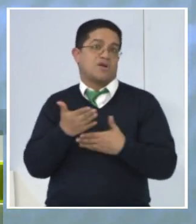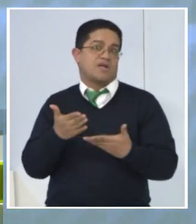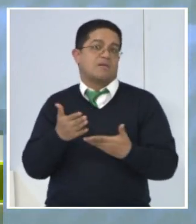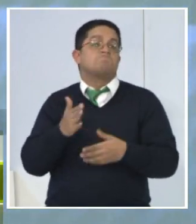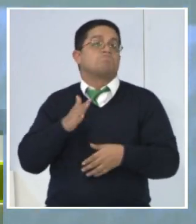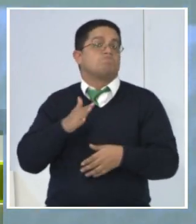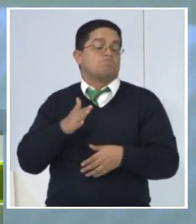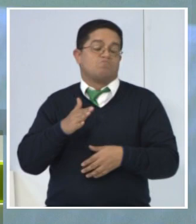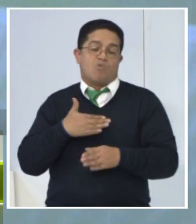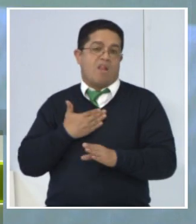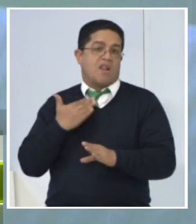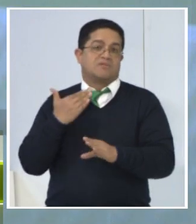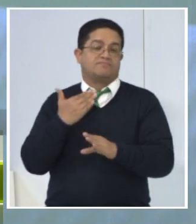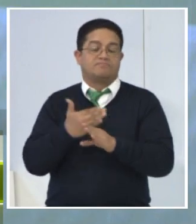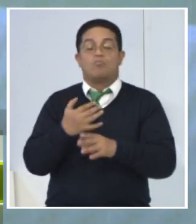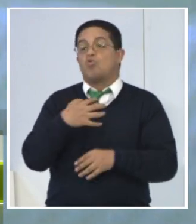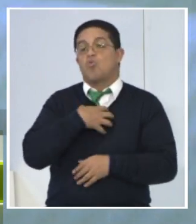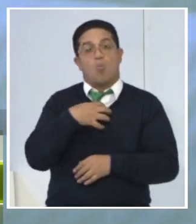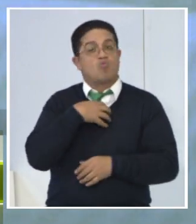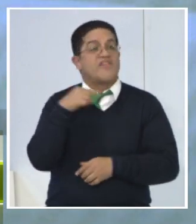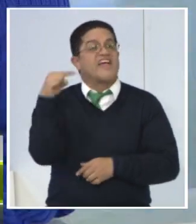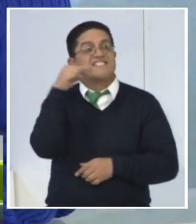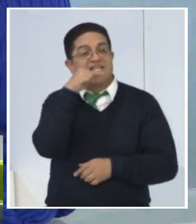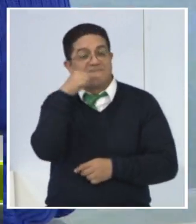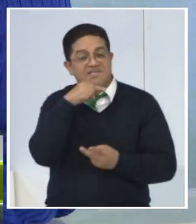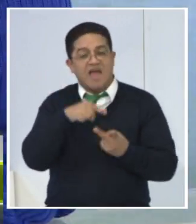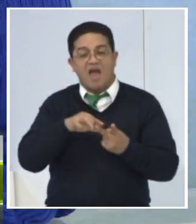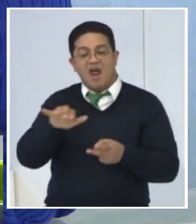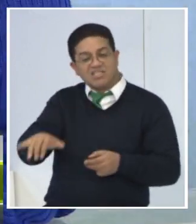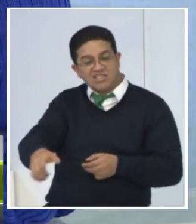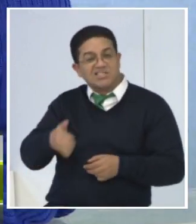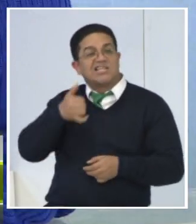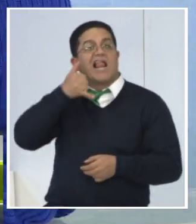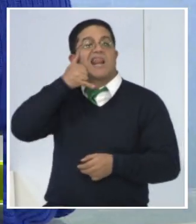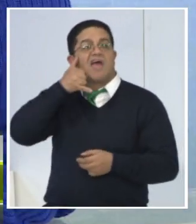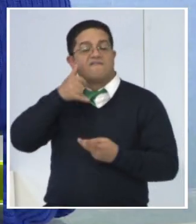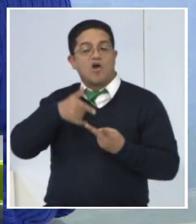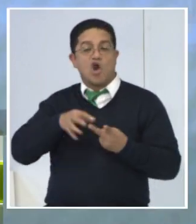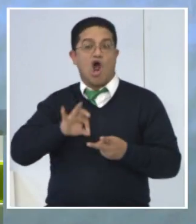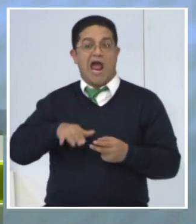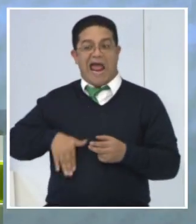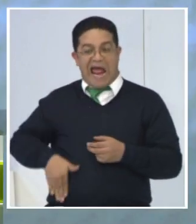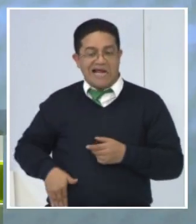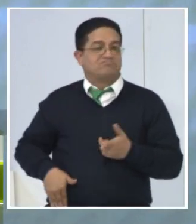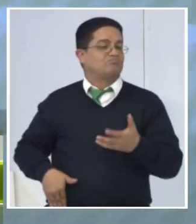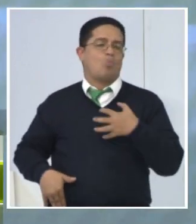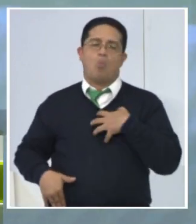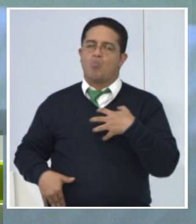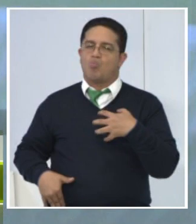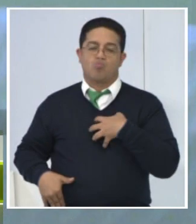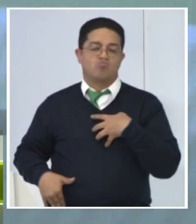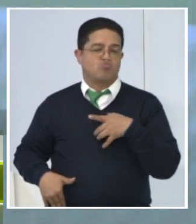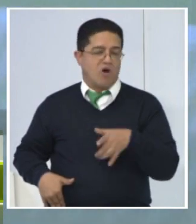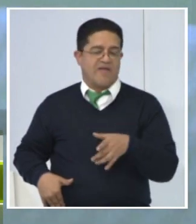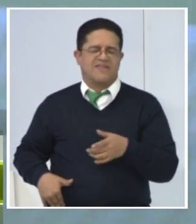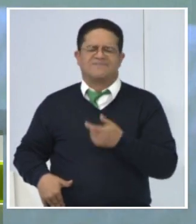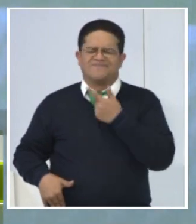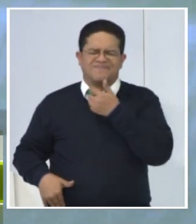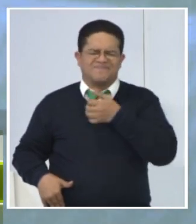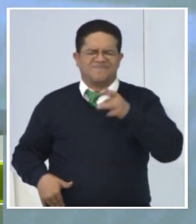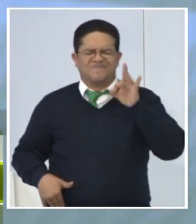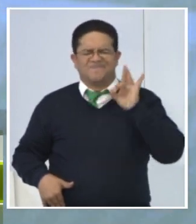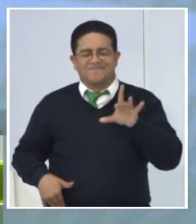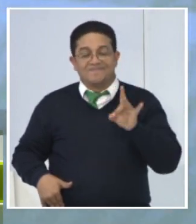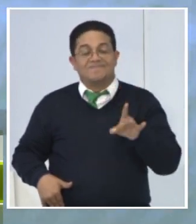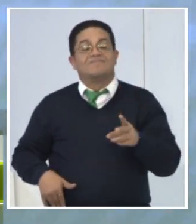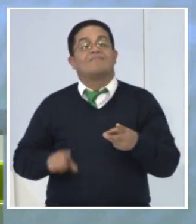vida diaria, desde peinarse, cepillarse, agarrar el teléfono, sacarse algo del bolsillo. Ya esos pacientes tienen afección no solo